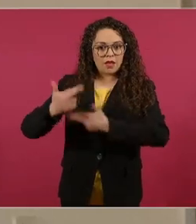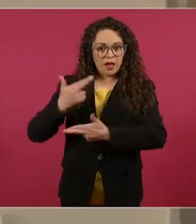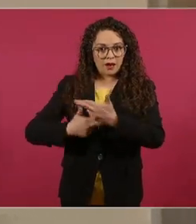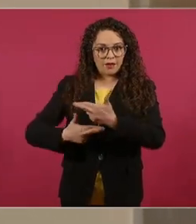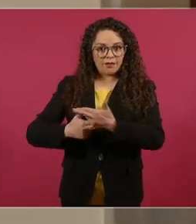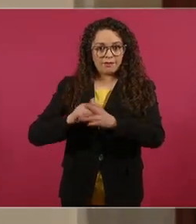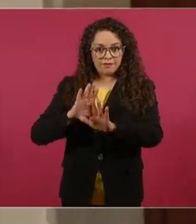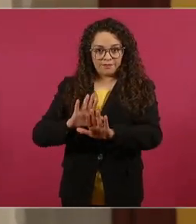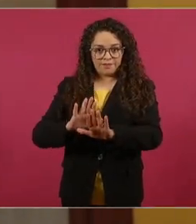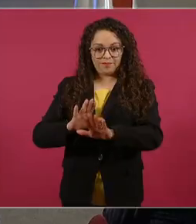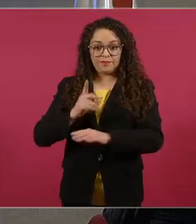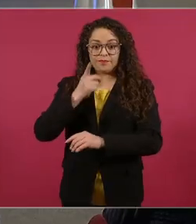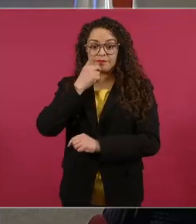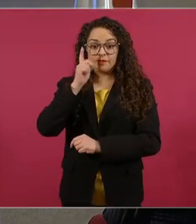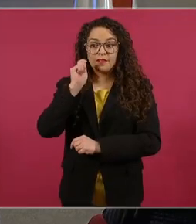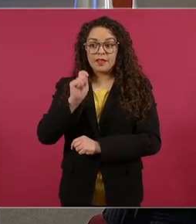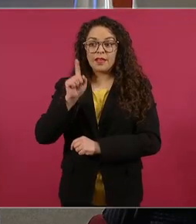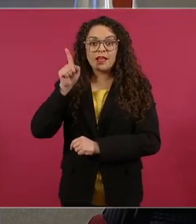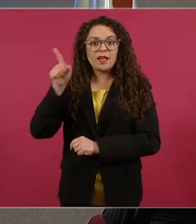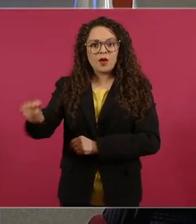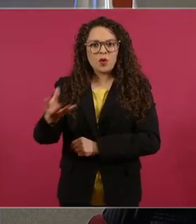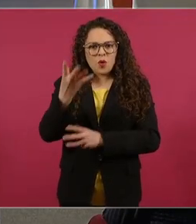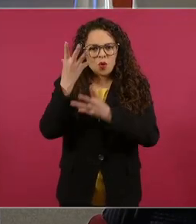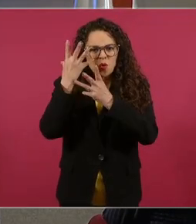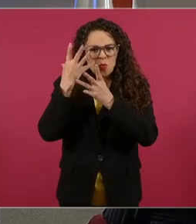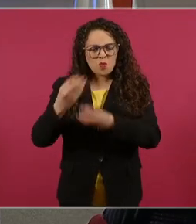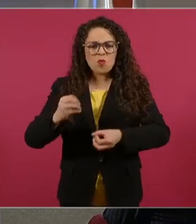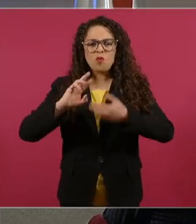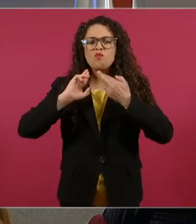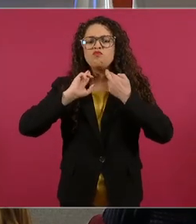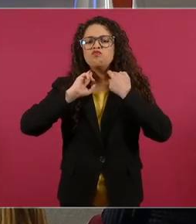mientras ejércitos de bots,